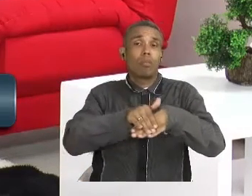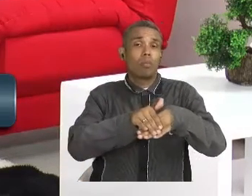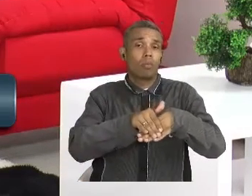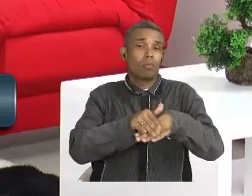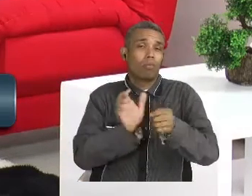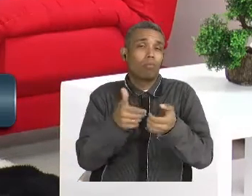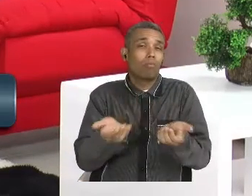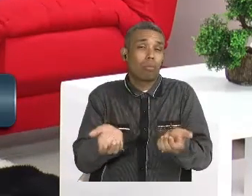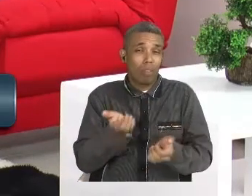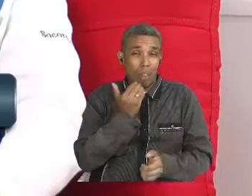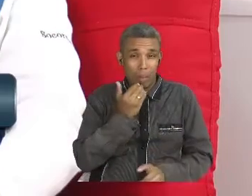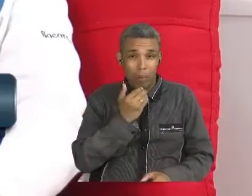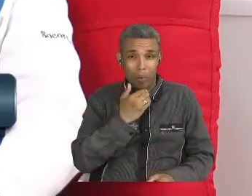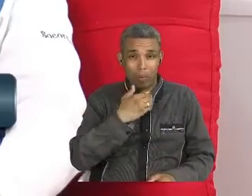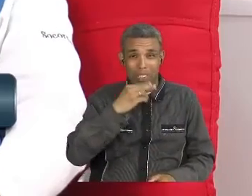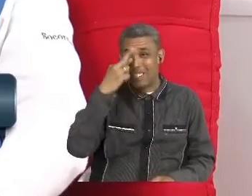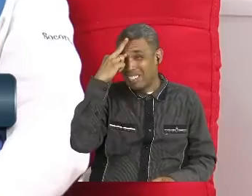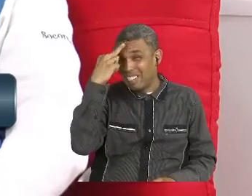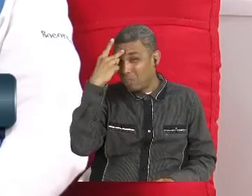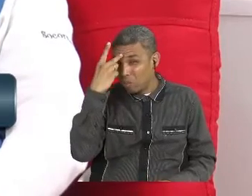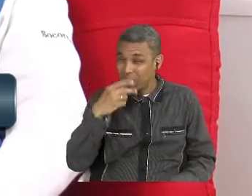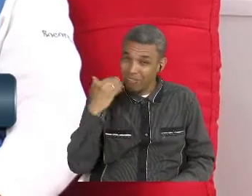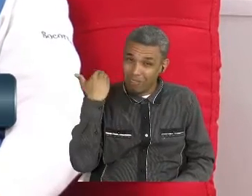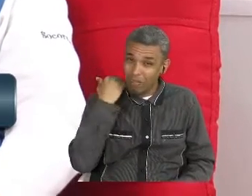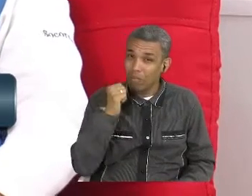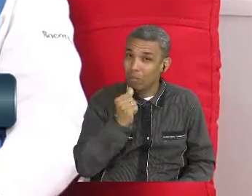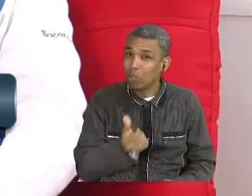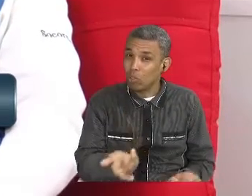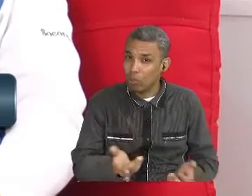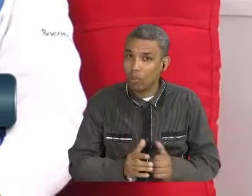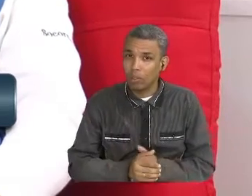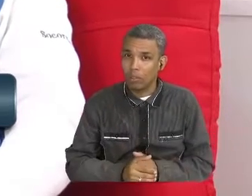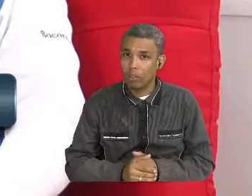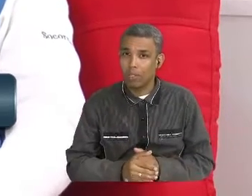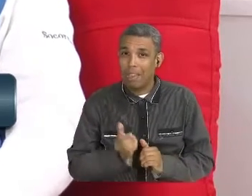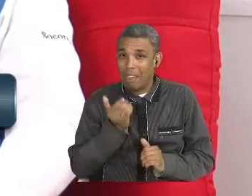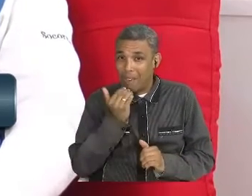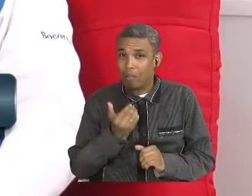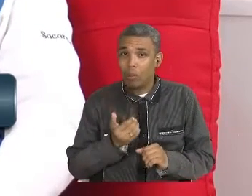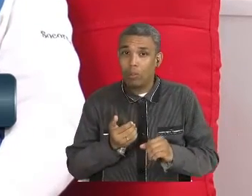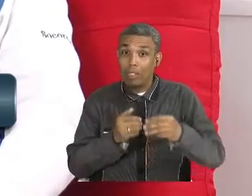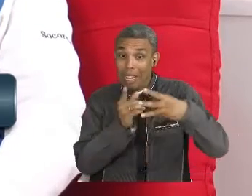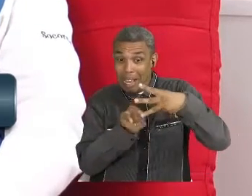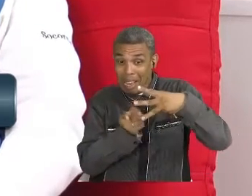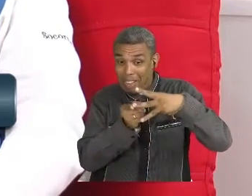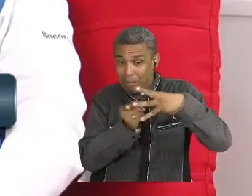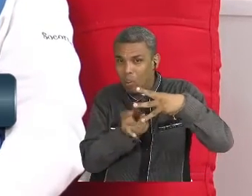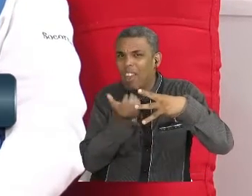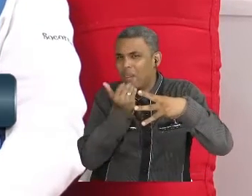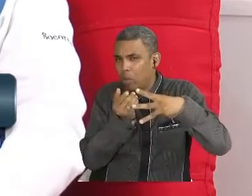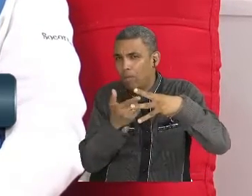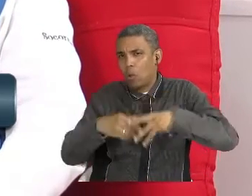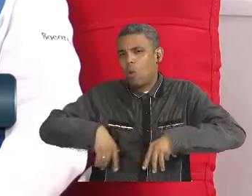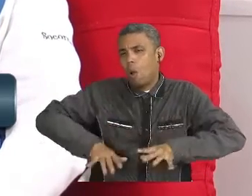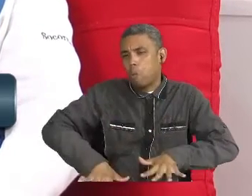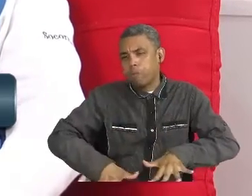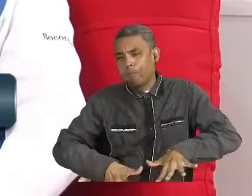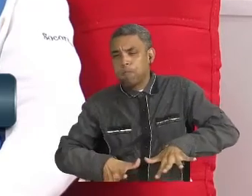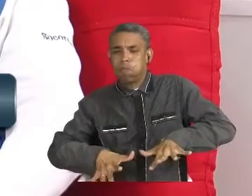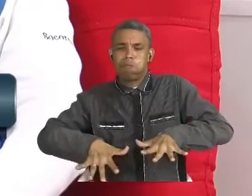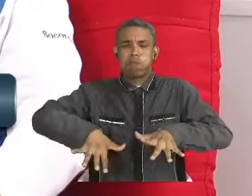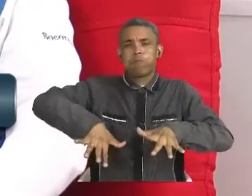los errores que se cometen es a veces el arraigo de la zona, la persona no quiere salir. Sí. Y ante todo, pues se le dice